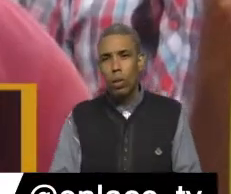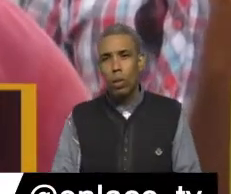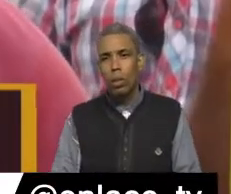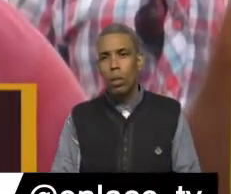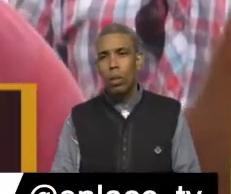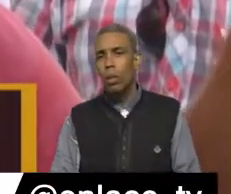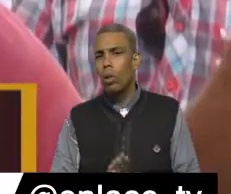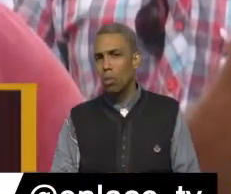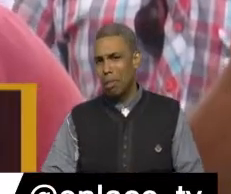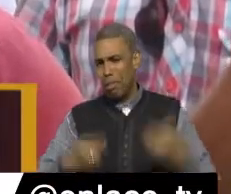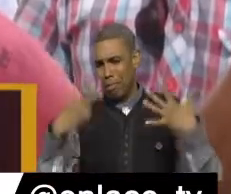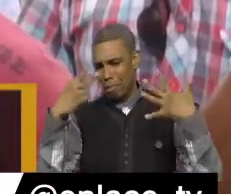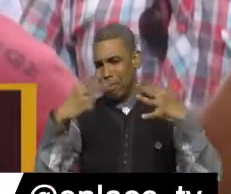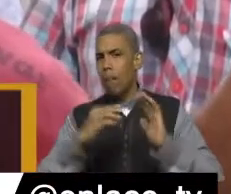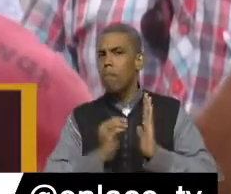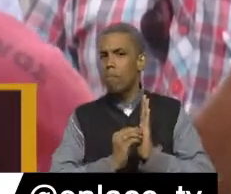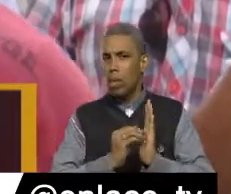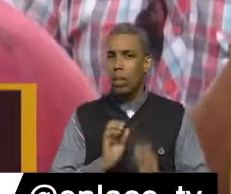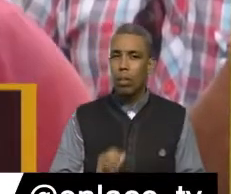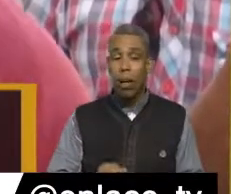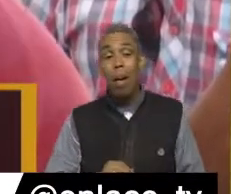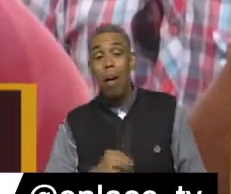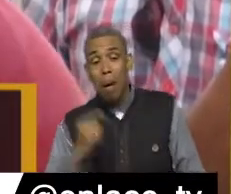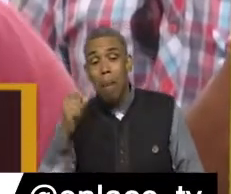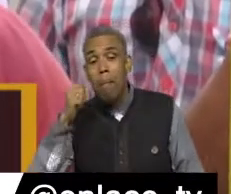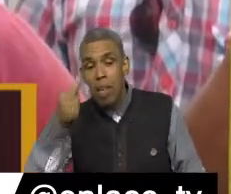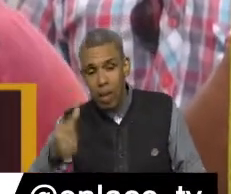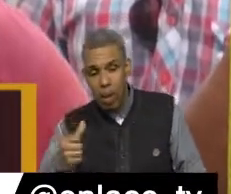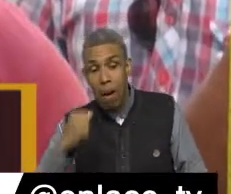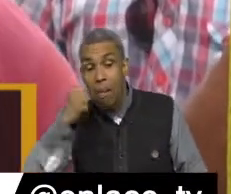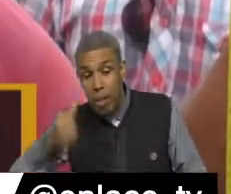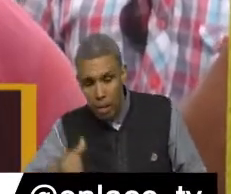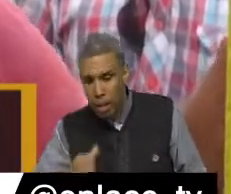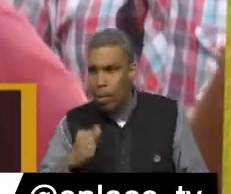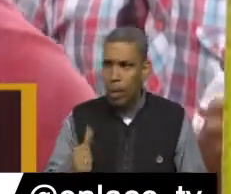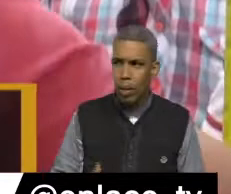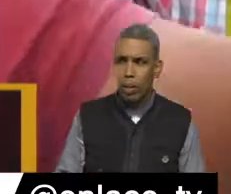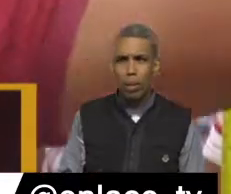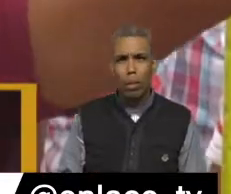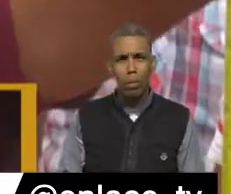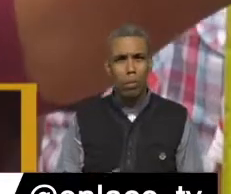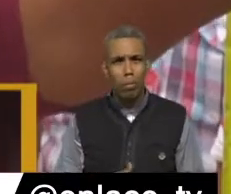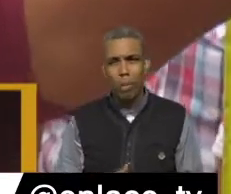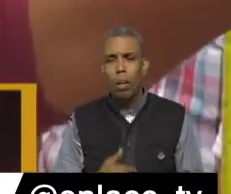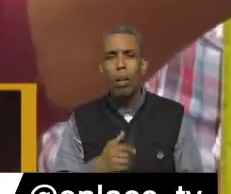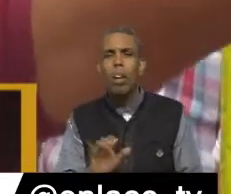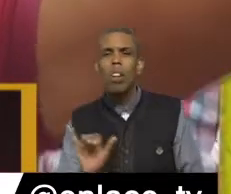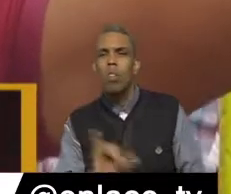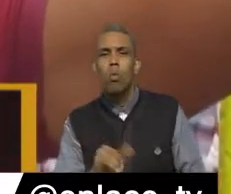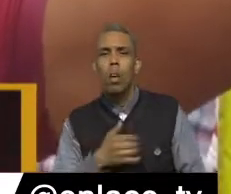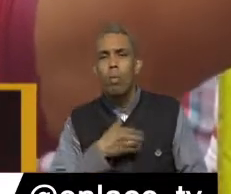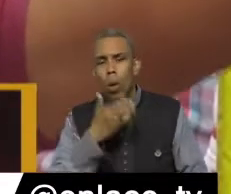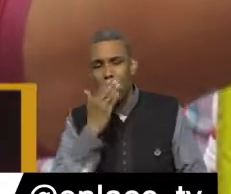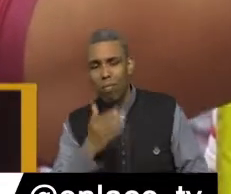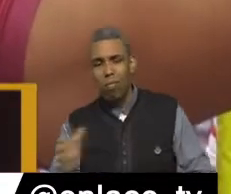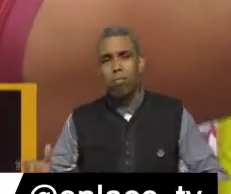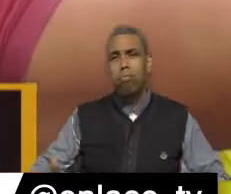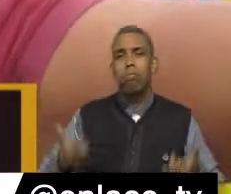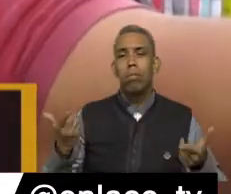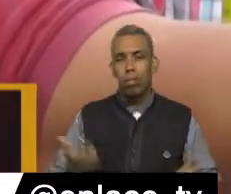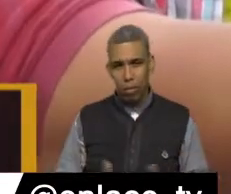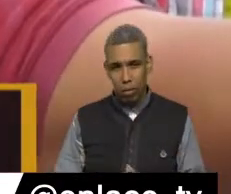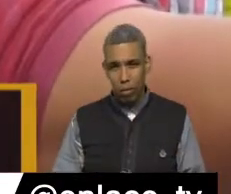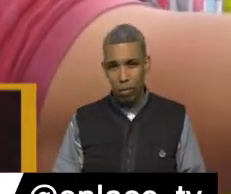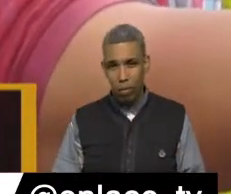gallo. Todos los días que sí, que mañana que sí, que la plata nunca llega. ¿Me entiende? Ahora estos señores embargaron las